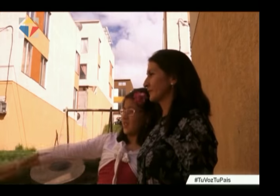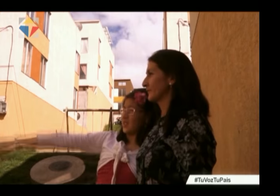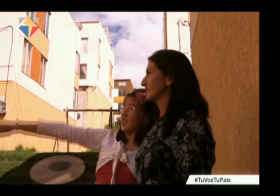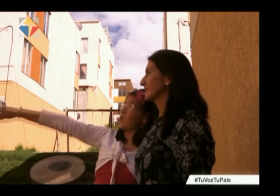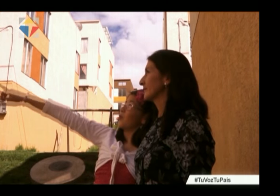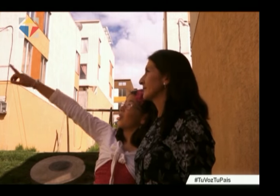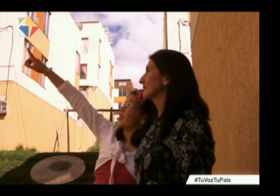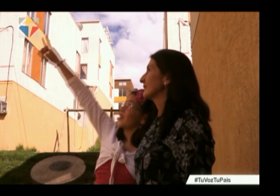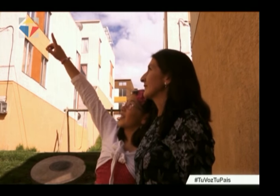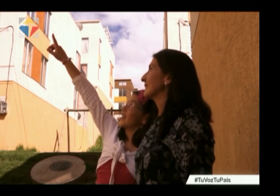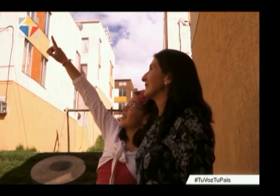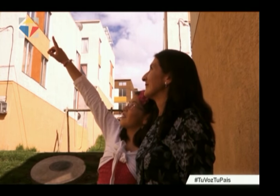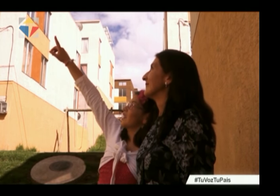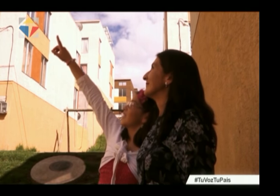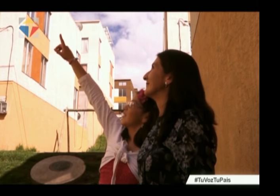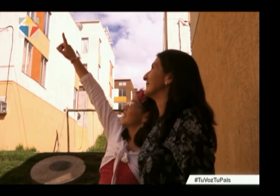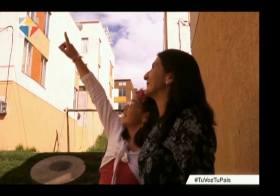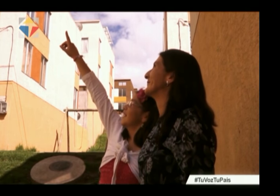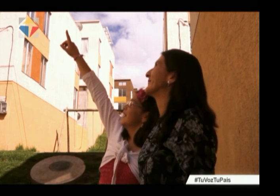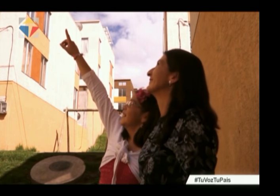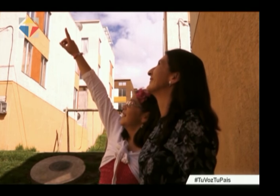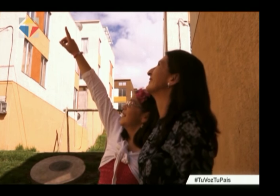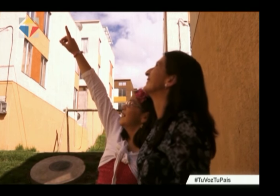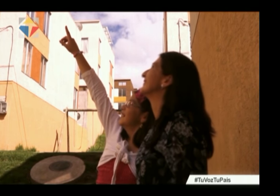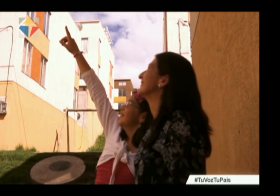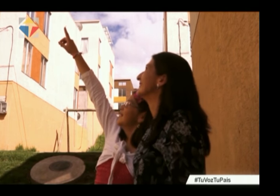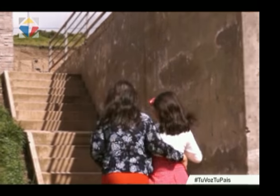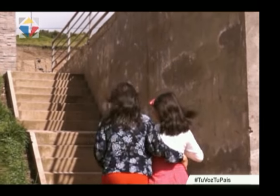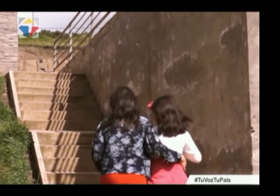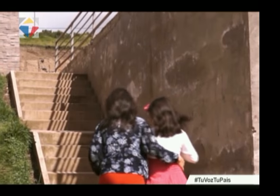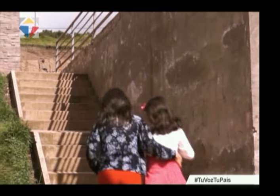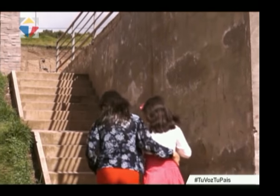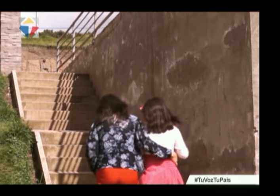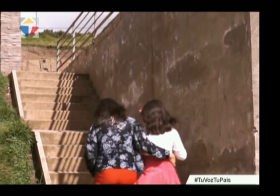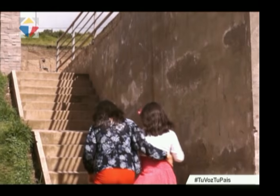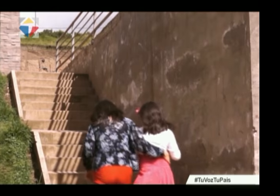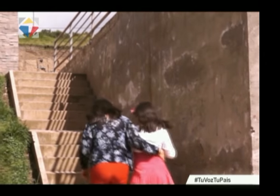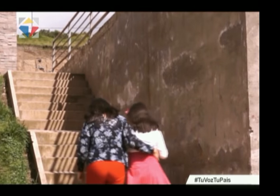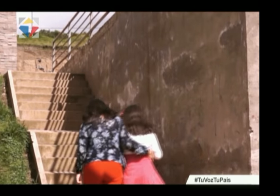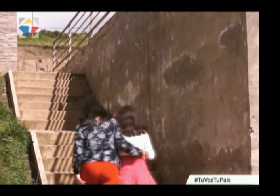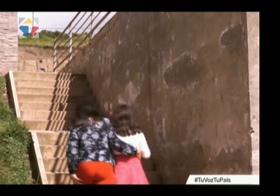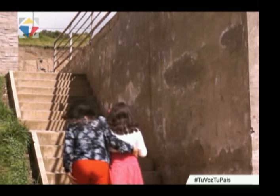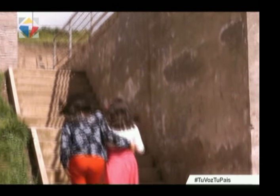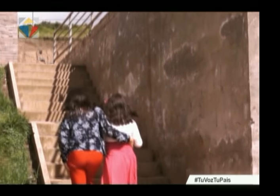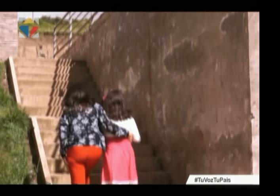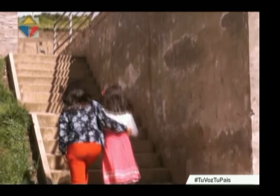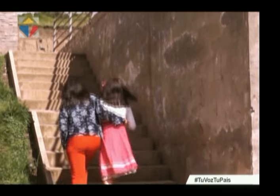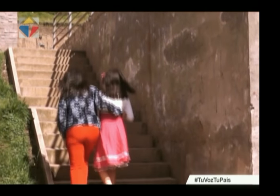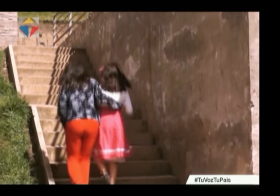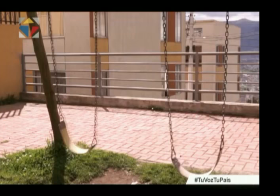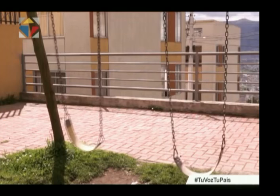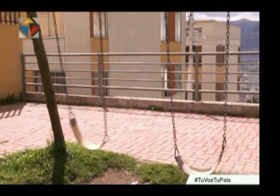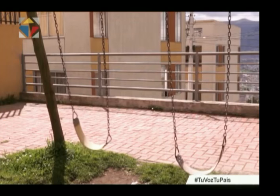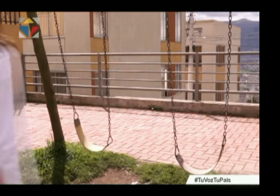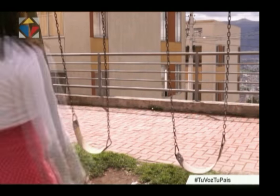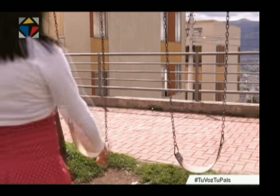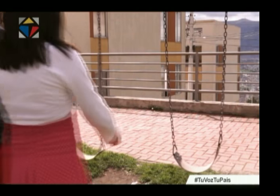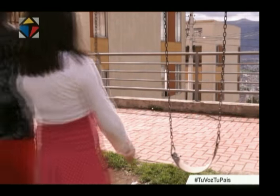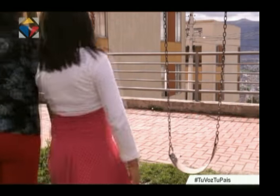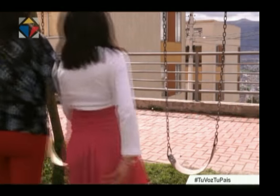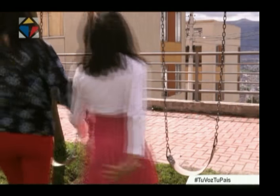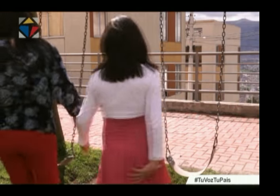o departamento que forme parte de un proyecto inmobiliario de interés social aprobado por el MIDUBI. Asimismo, más